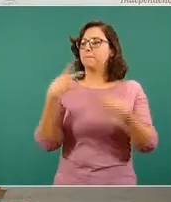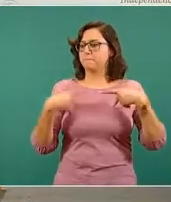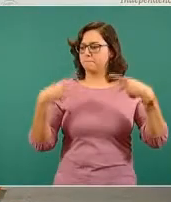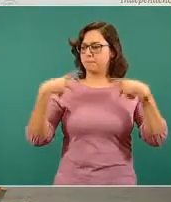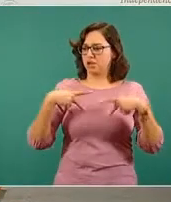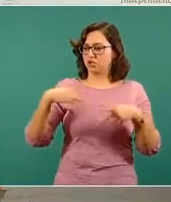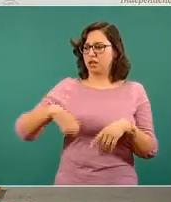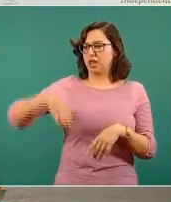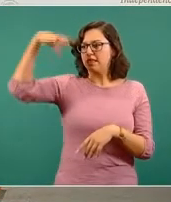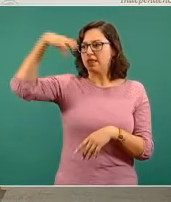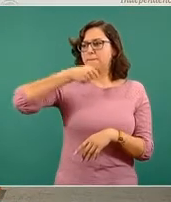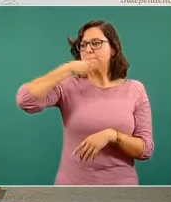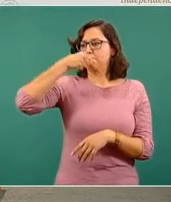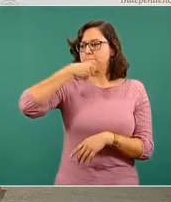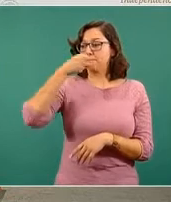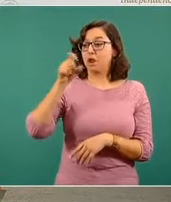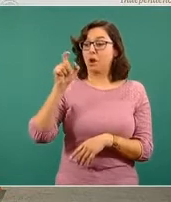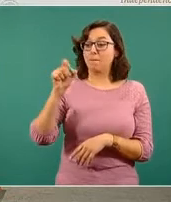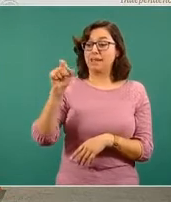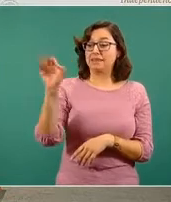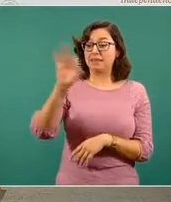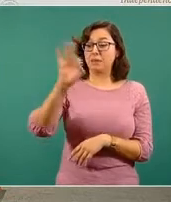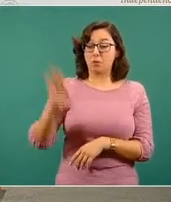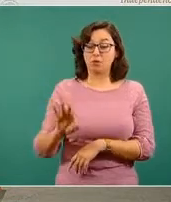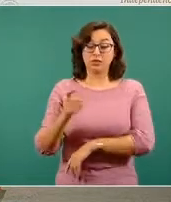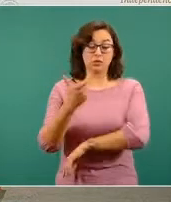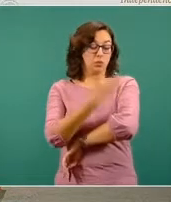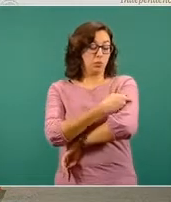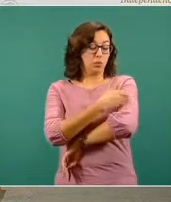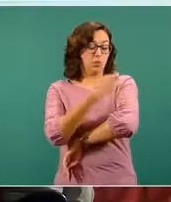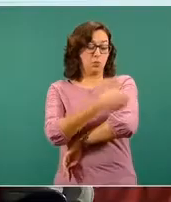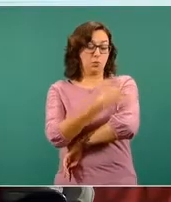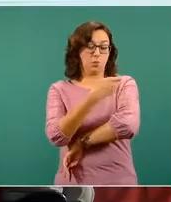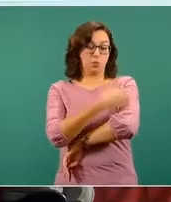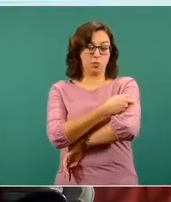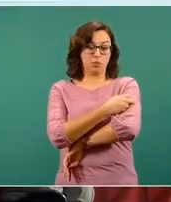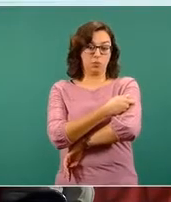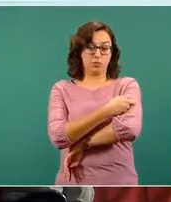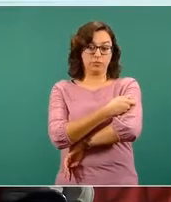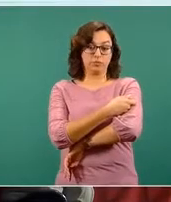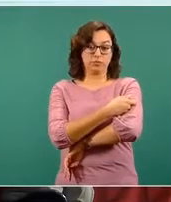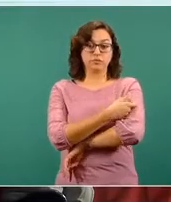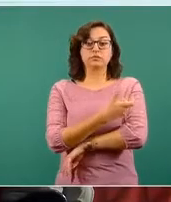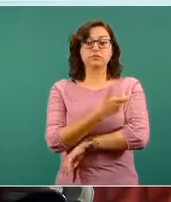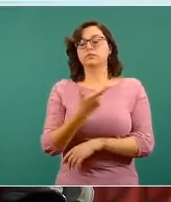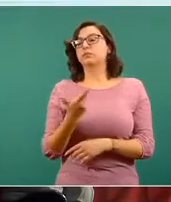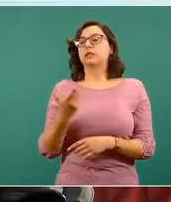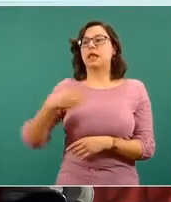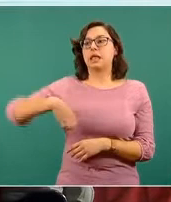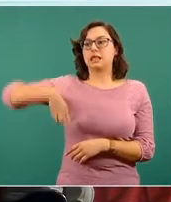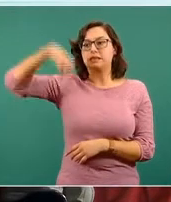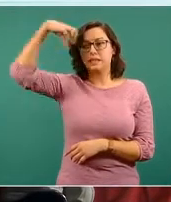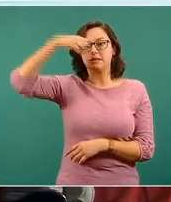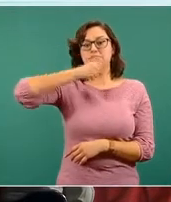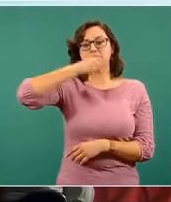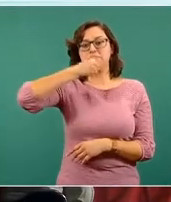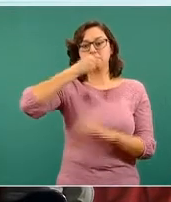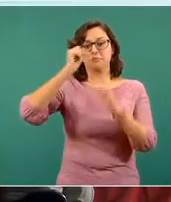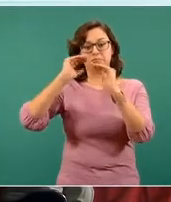llegue al 20% de cobertura, habiendo empezado por la persona con mayor edad y hacia